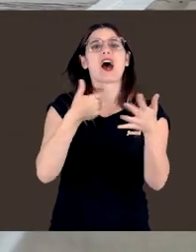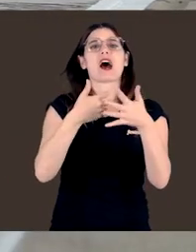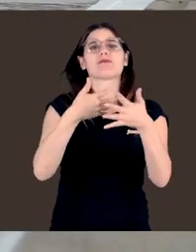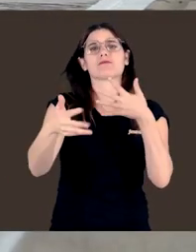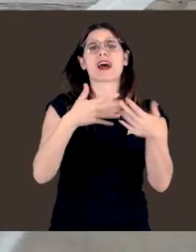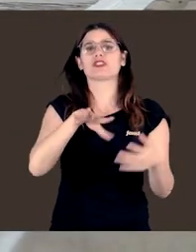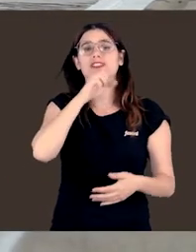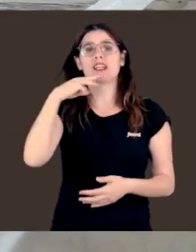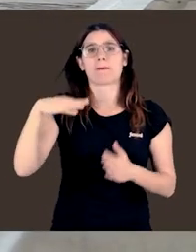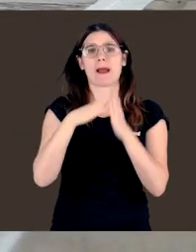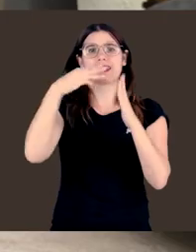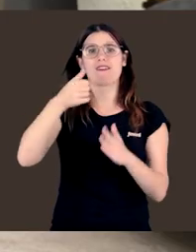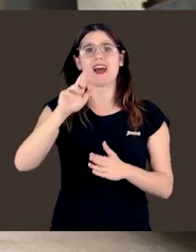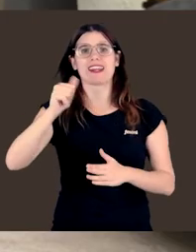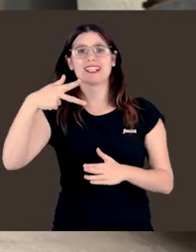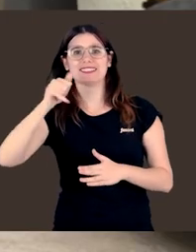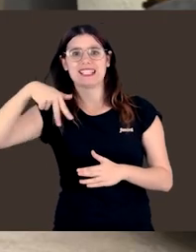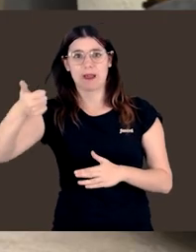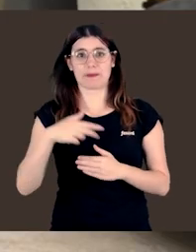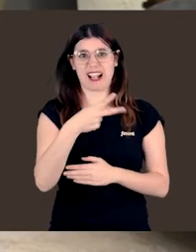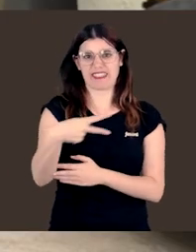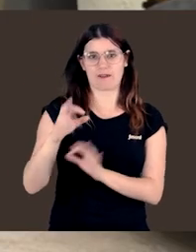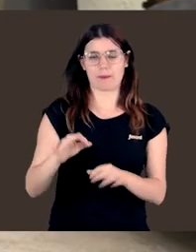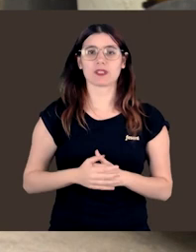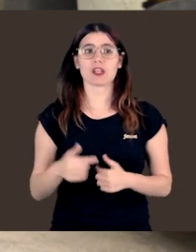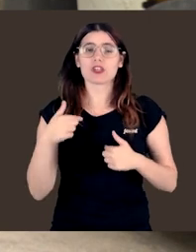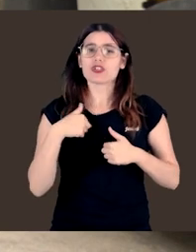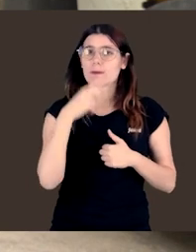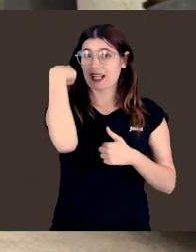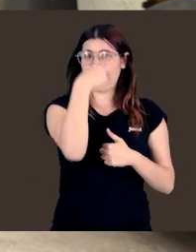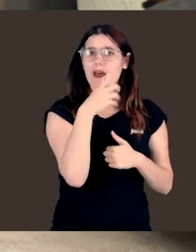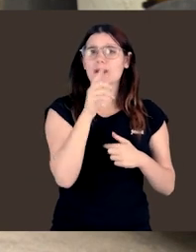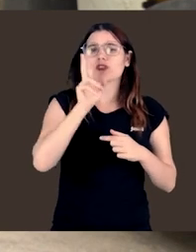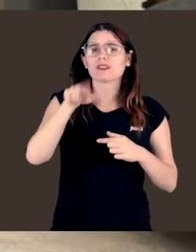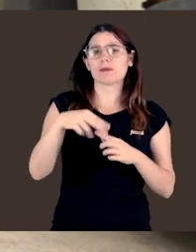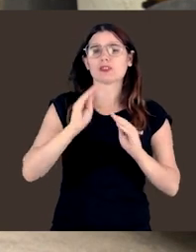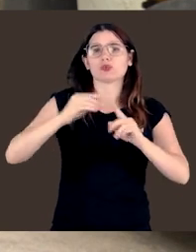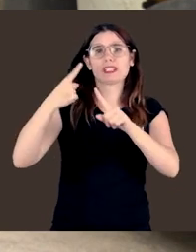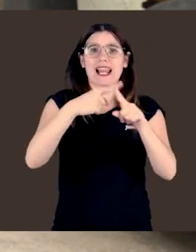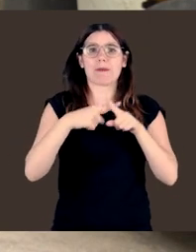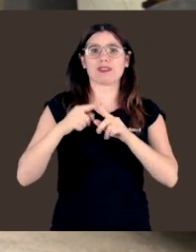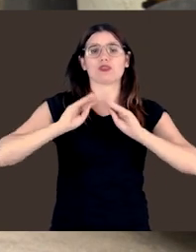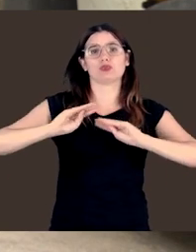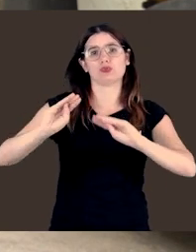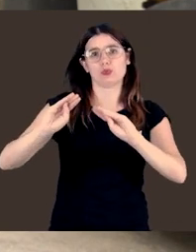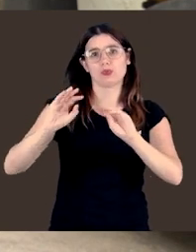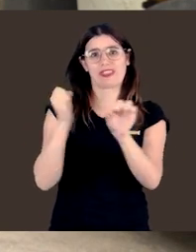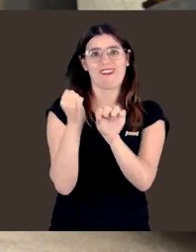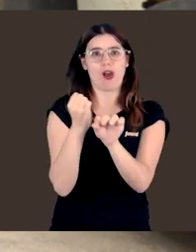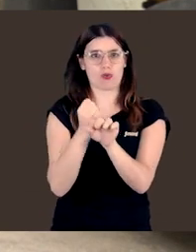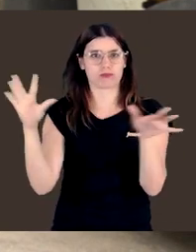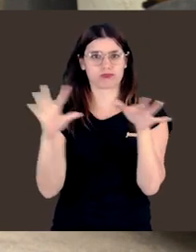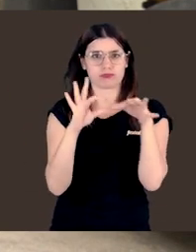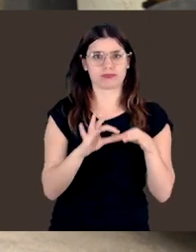artista cántabra María Barrachina. Aparte de su retrato, utilizado elementos con los que ella suele